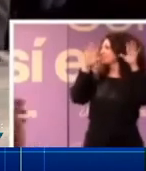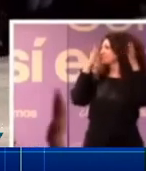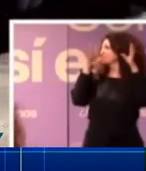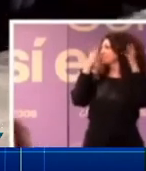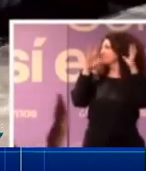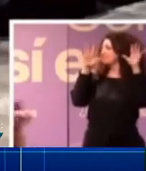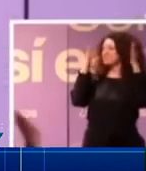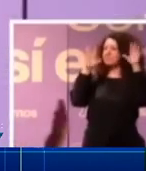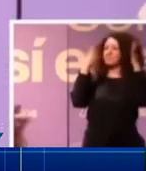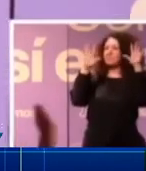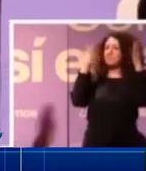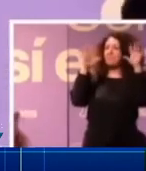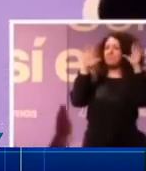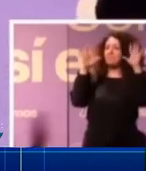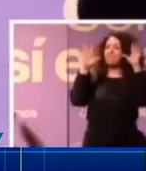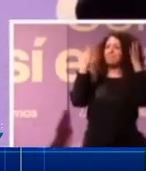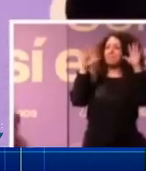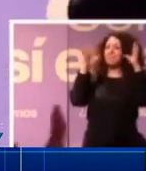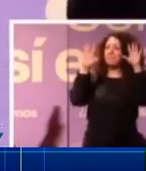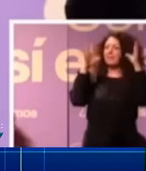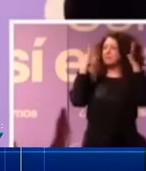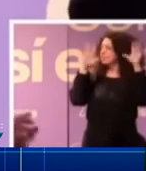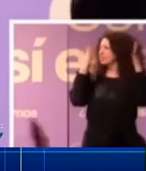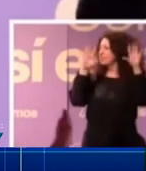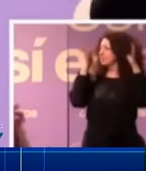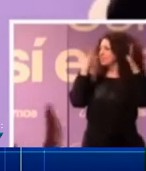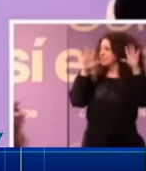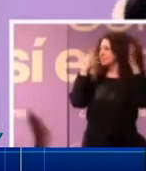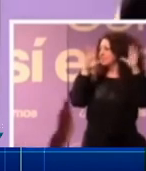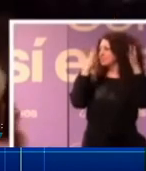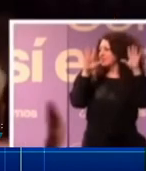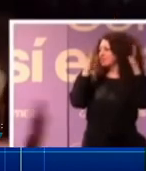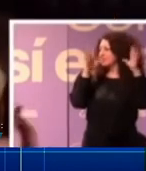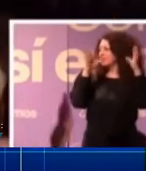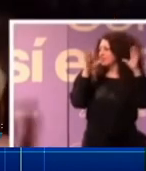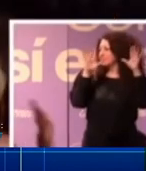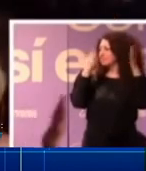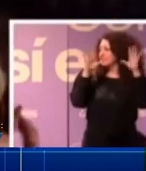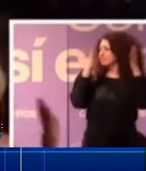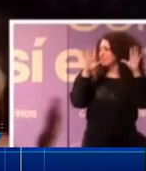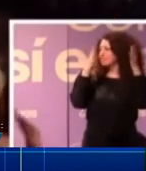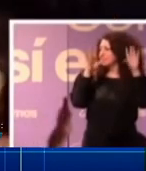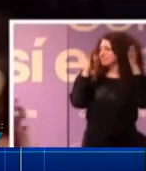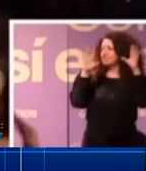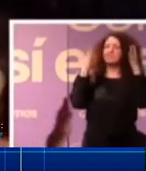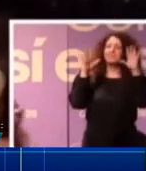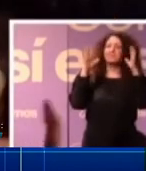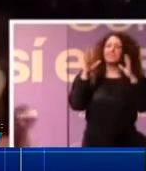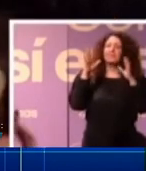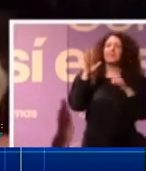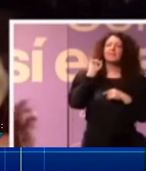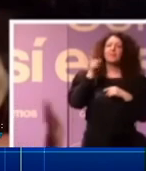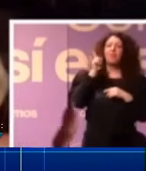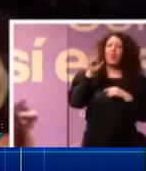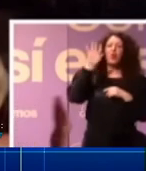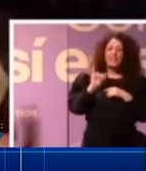contradictorios en el ejercicio de la política porque parece que cada uno va por su lado. Incluso dentro de los ministerios socialistas cada